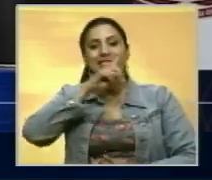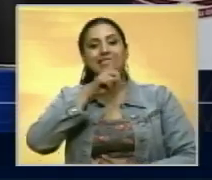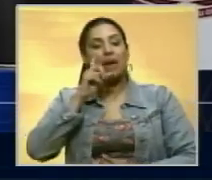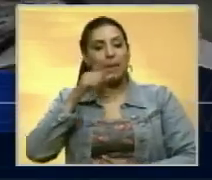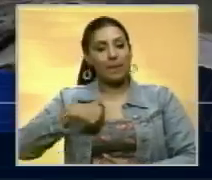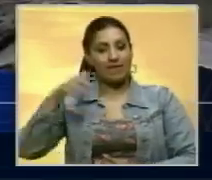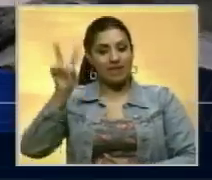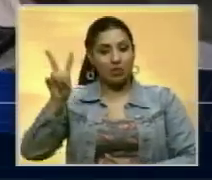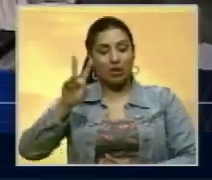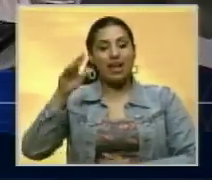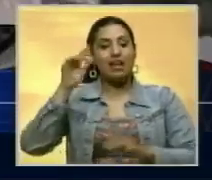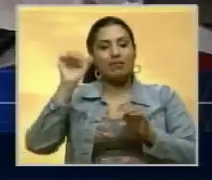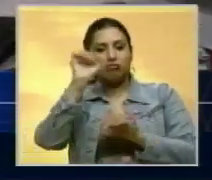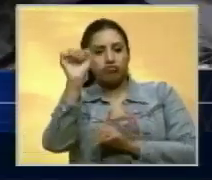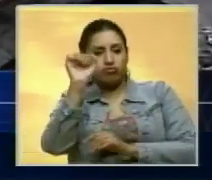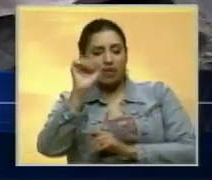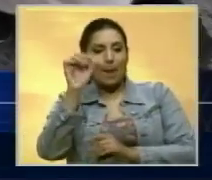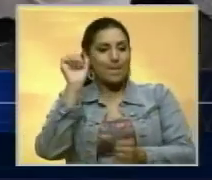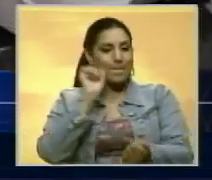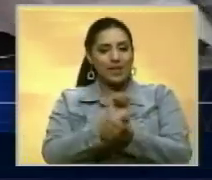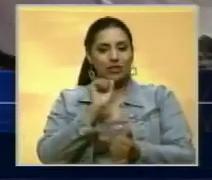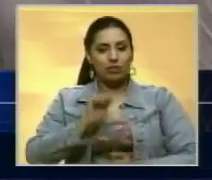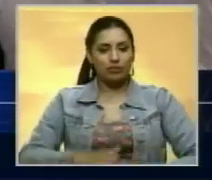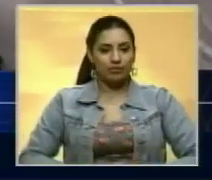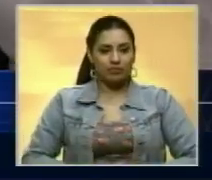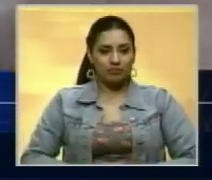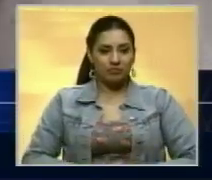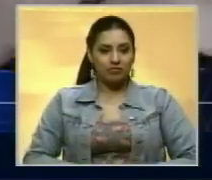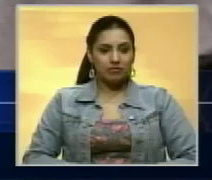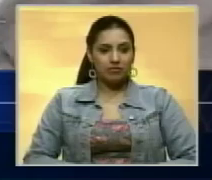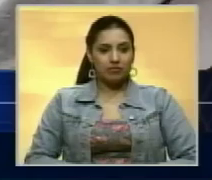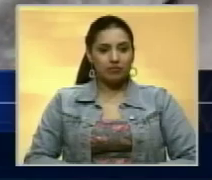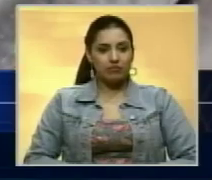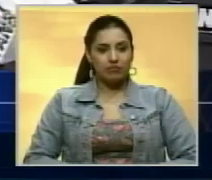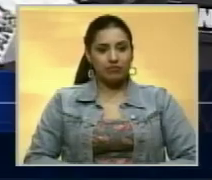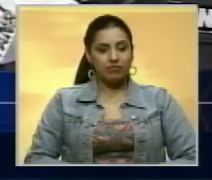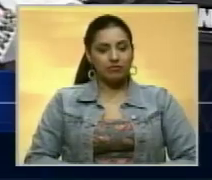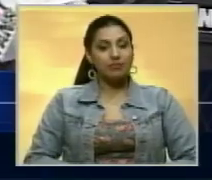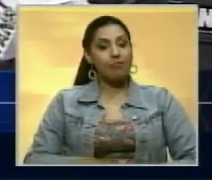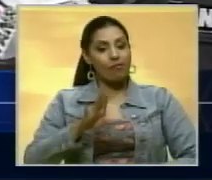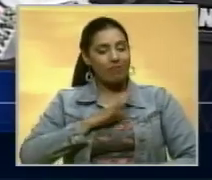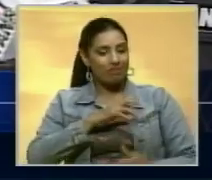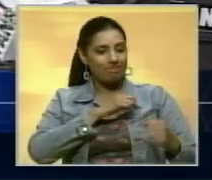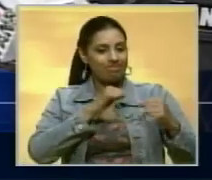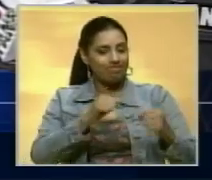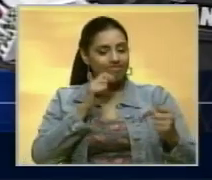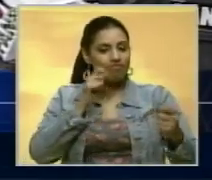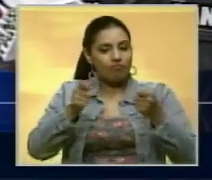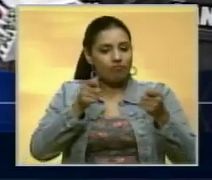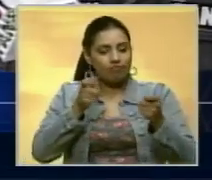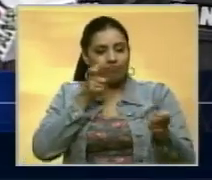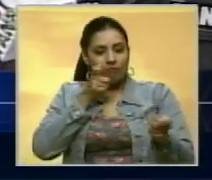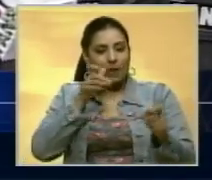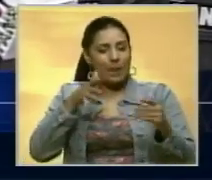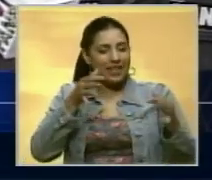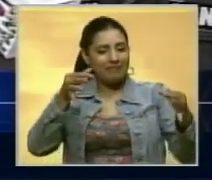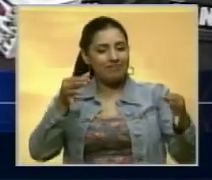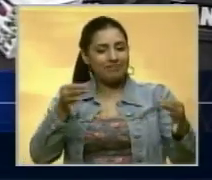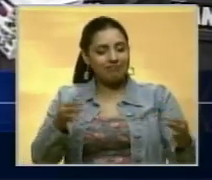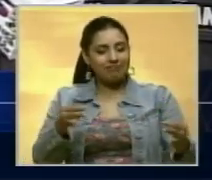nacionalidad venezolana que viajaban en la camioneta resultaron detenidos. Se intensifican los controles para